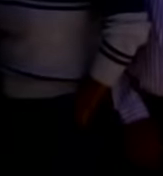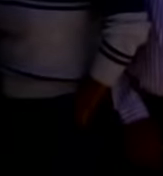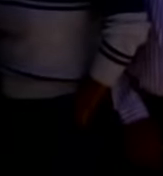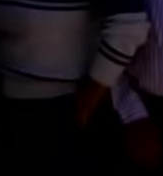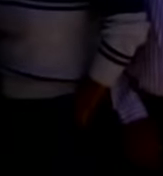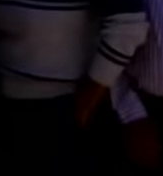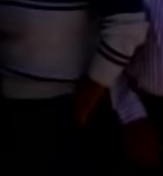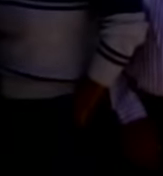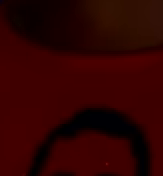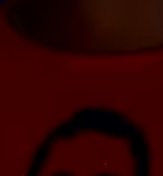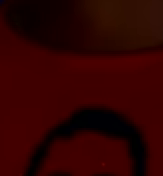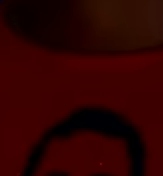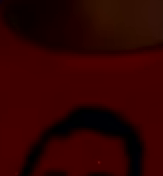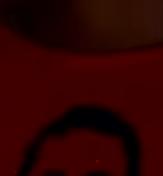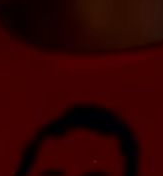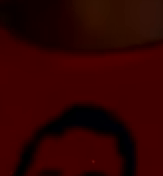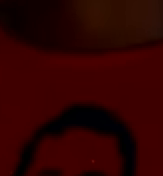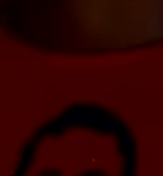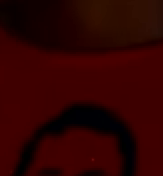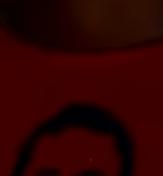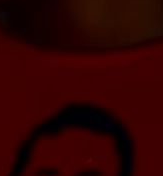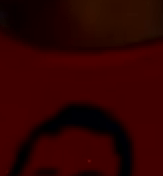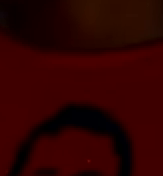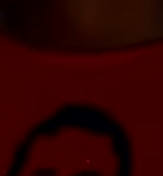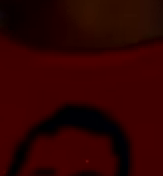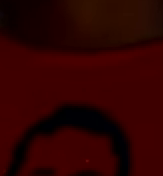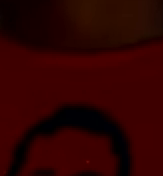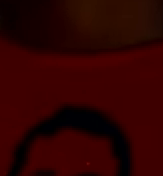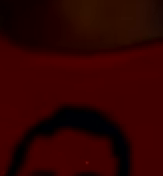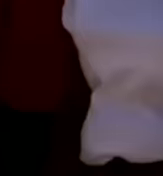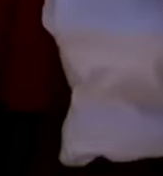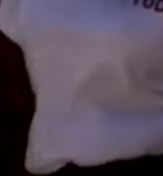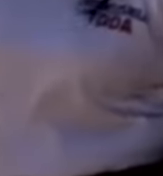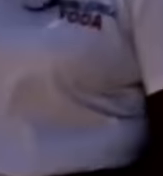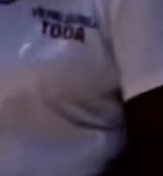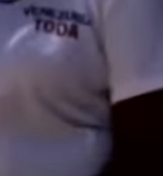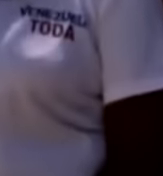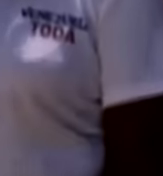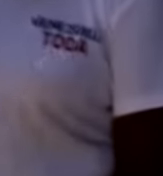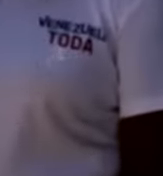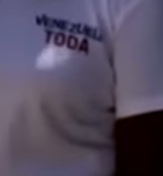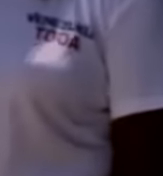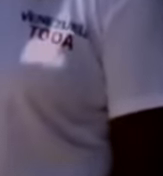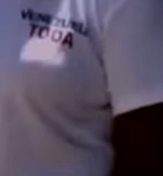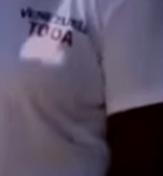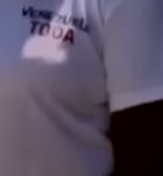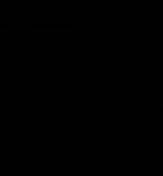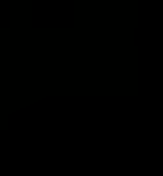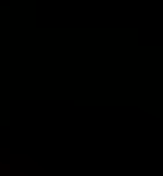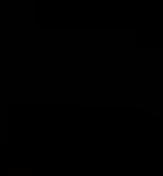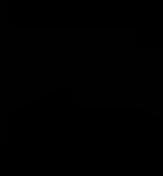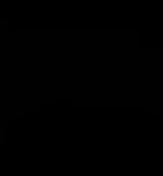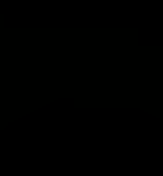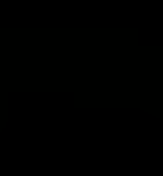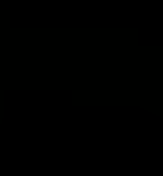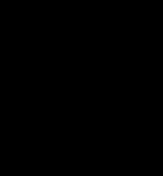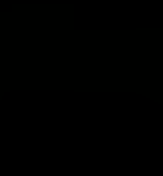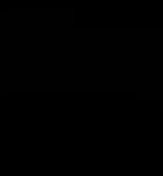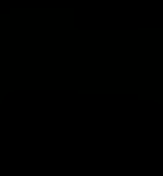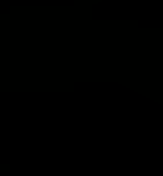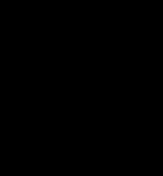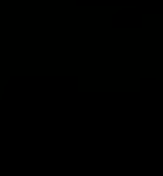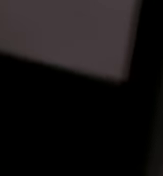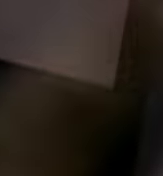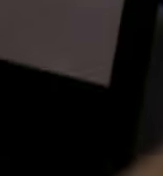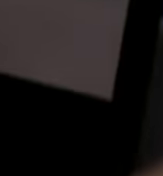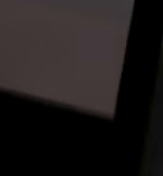acción. En este caso es la electrificación. Luego de allí hicimos la carga al Consejo Federal de Gobierno, que se hace a través